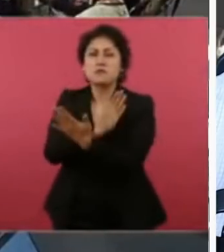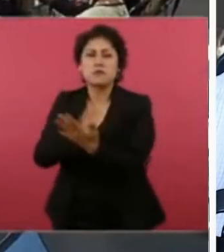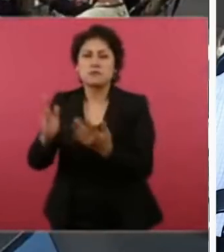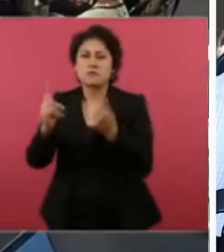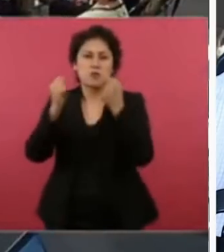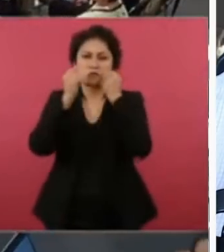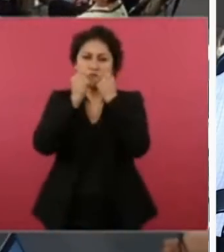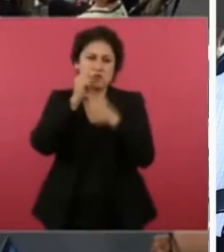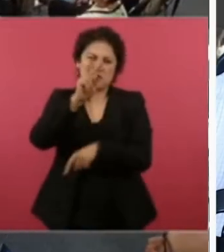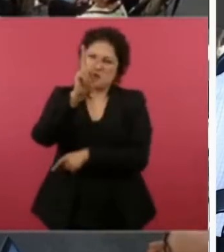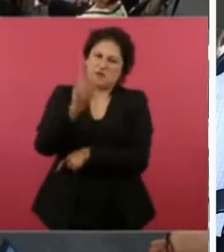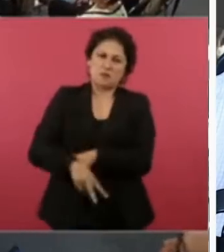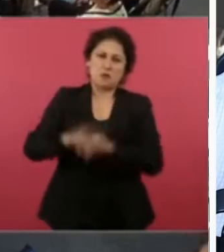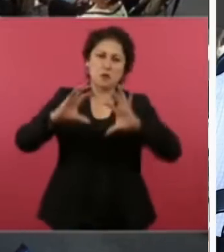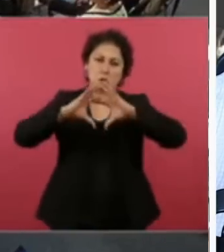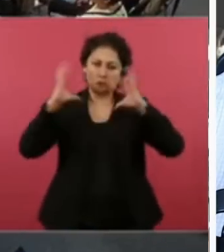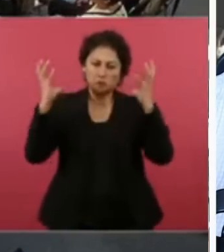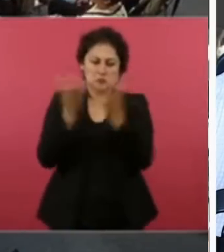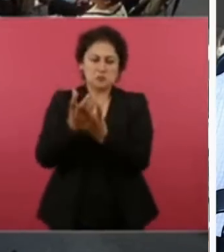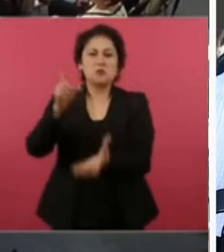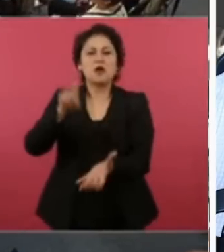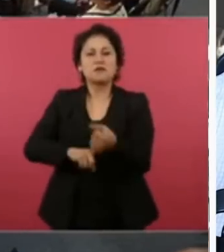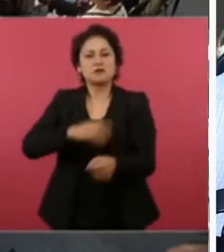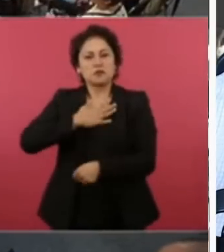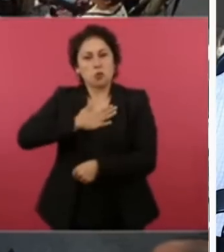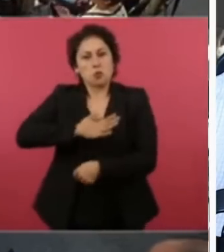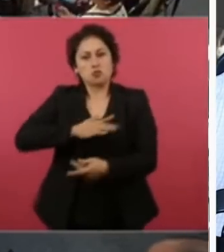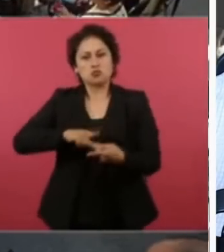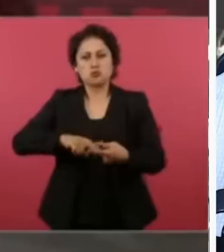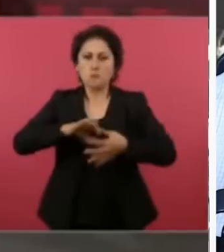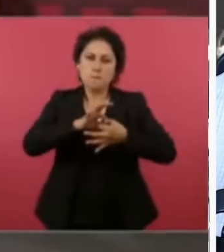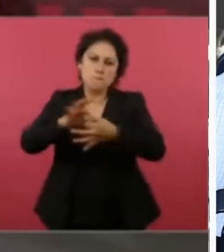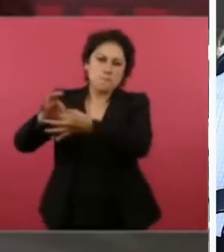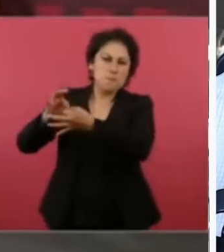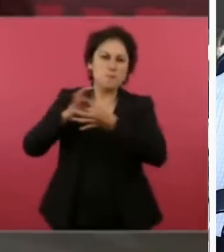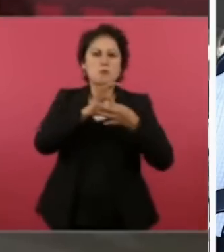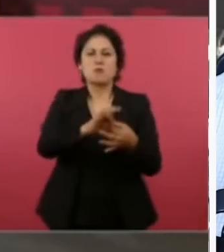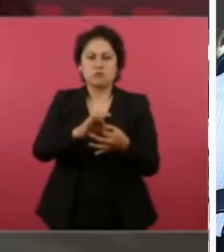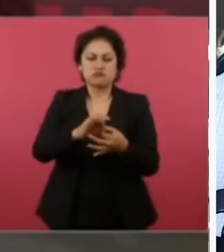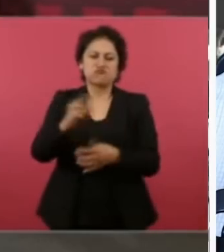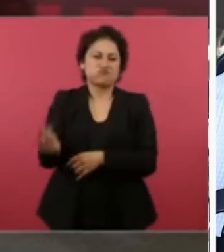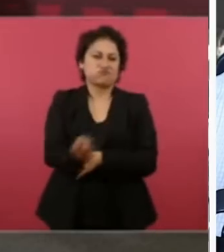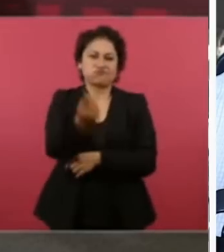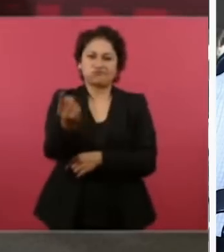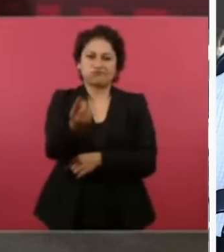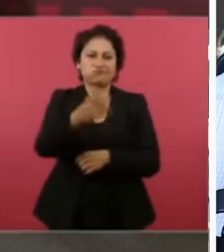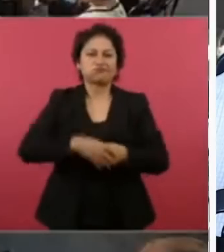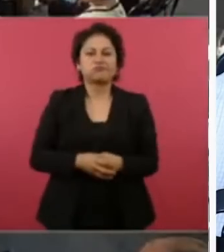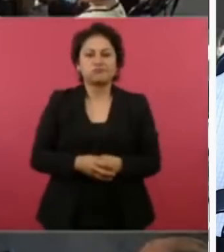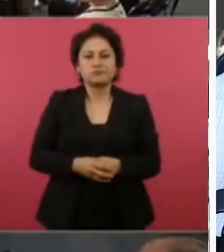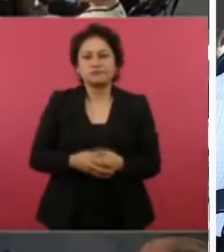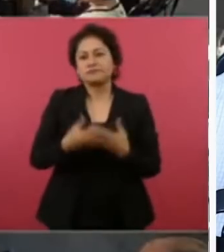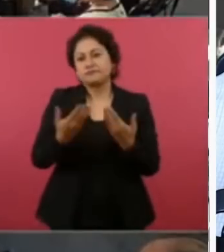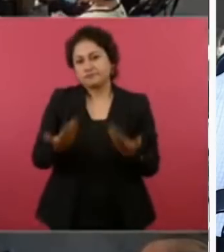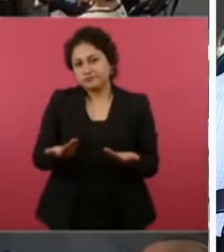prevalecerán la justicia y la fraternidad universales. De manera específica,